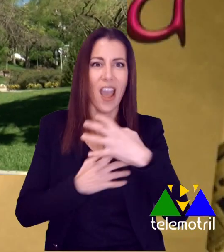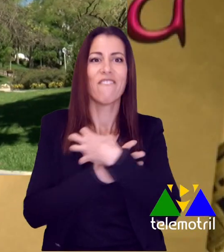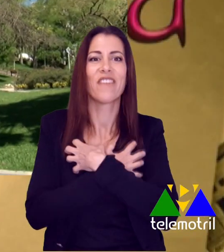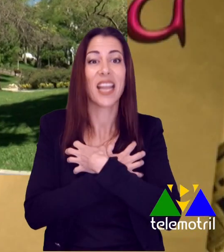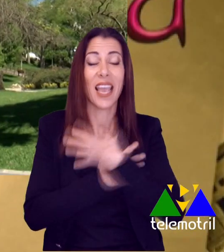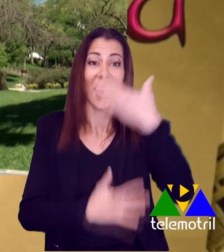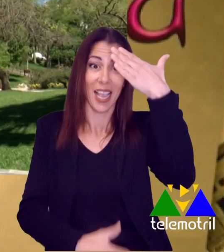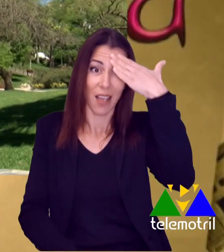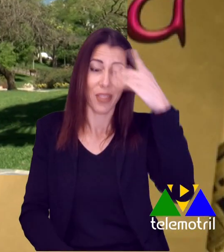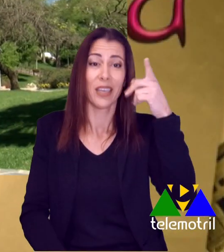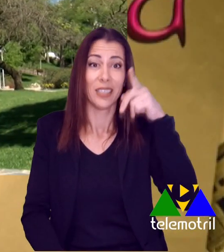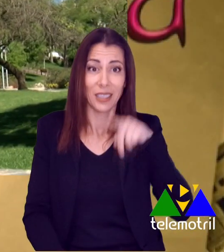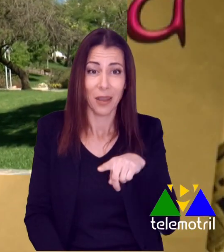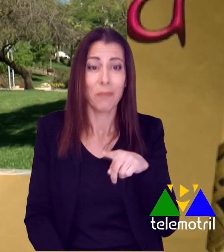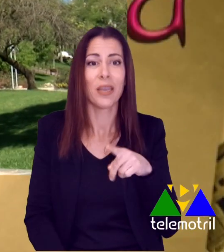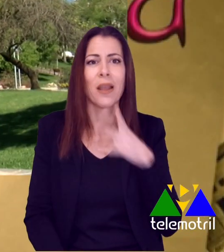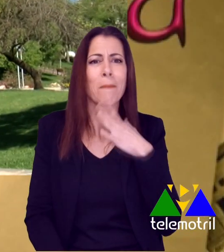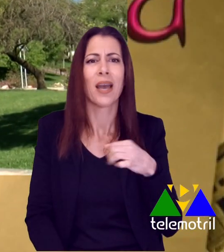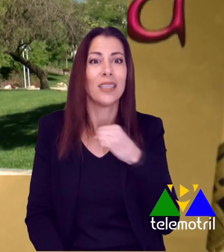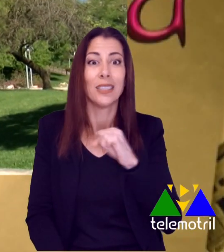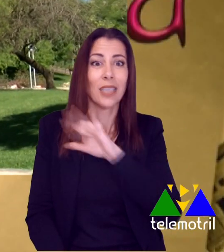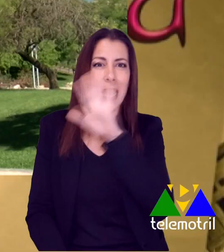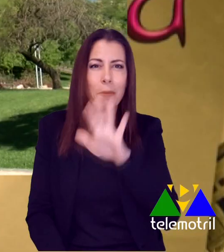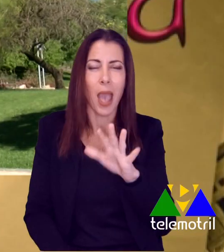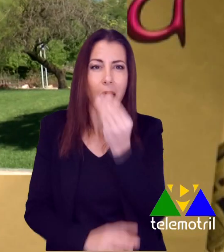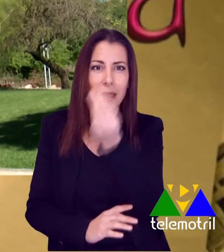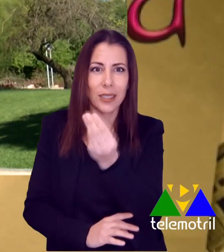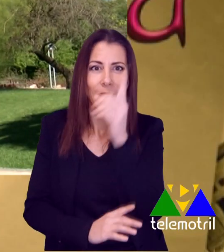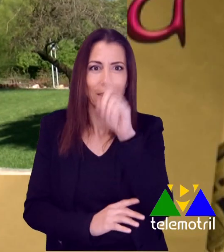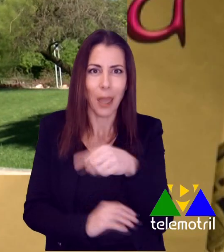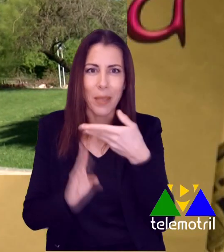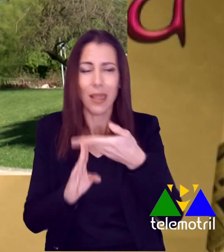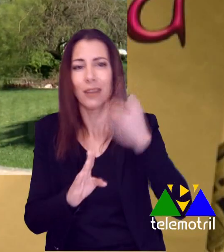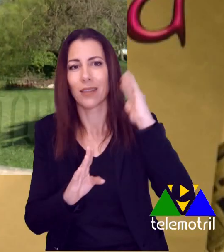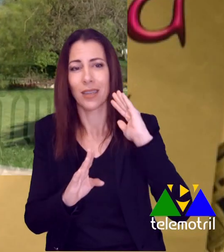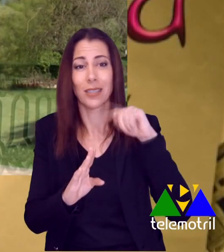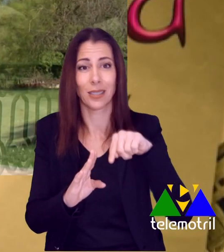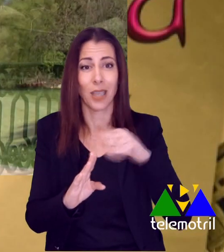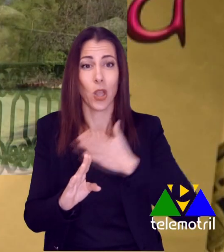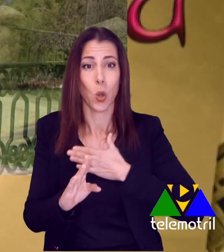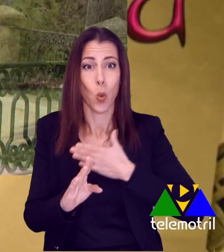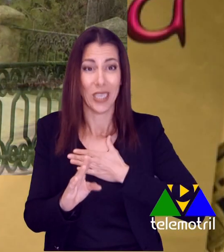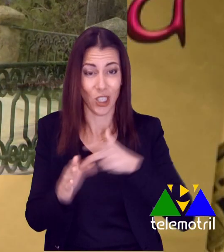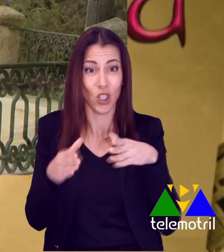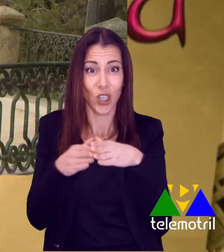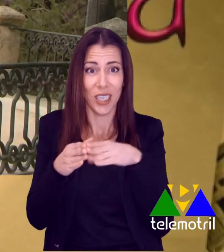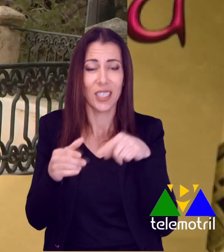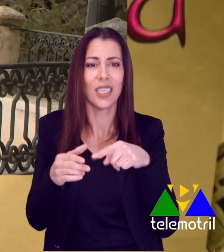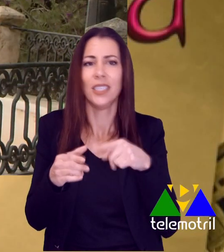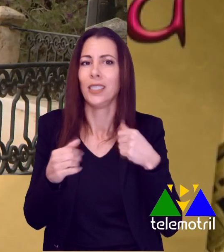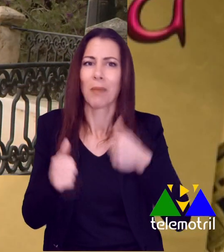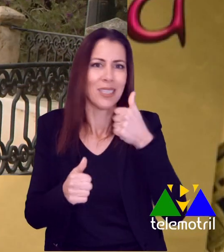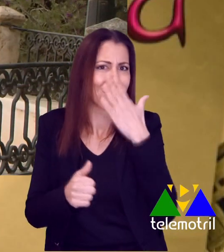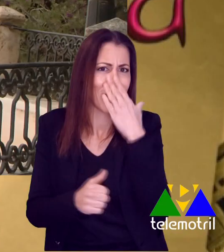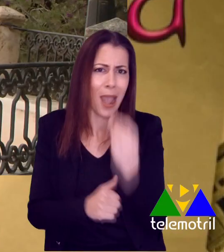de la Cabeza, y con esta fantástica imagen que tenemos también de la parte trasera de nuestro santuario, del cual estamos cada vez más